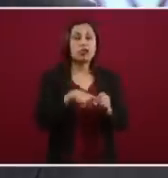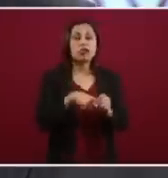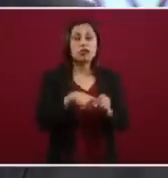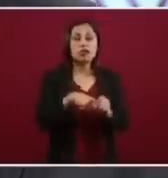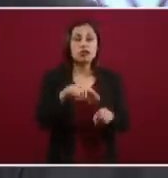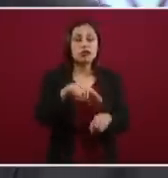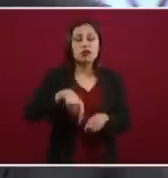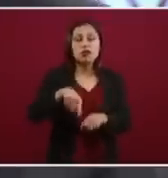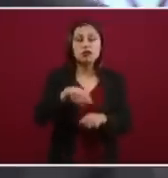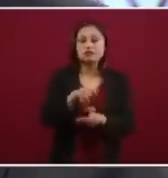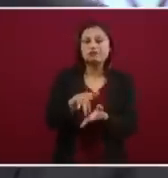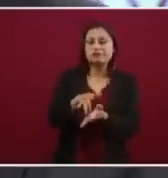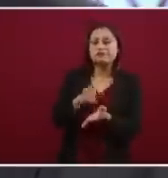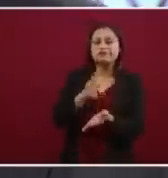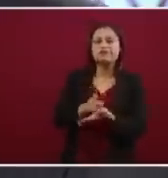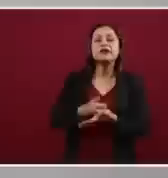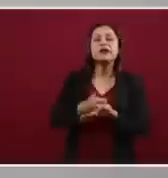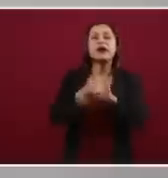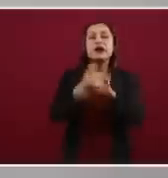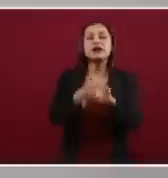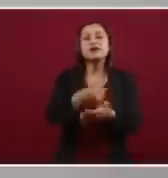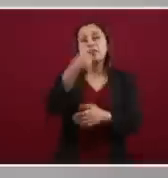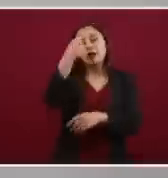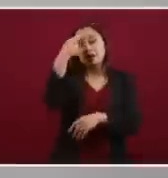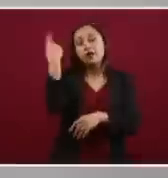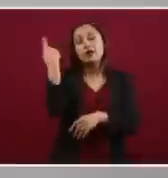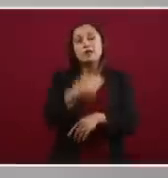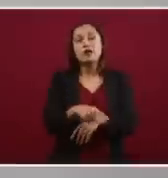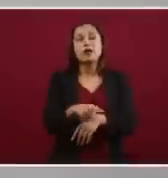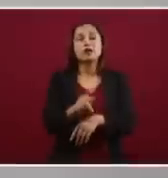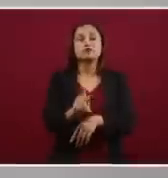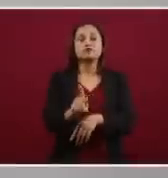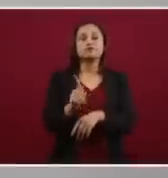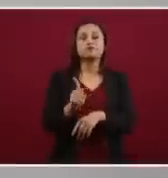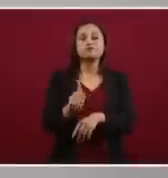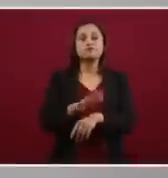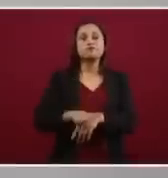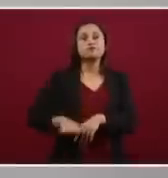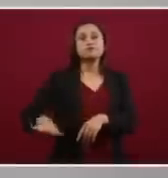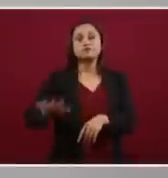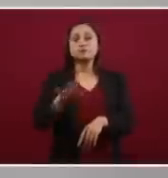de que no iba a haber opacidad.